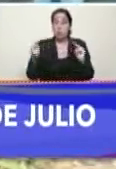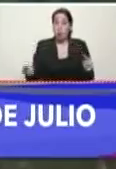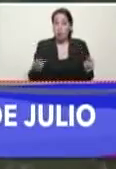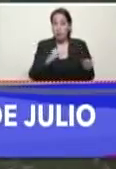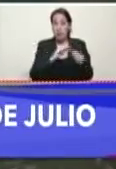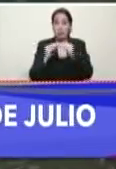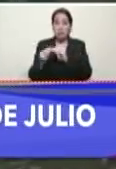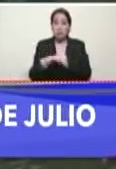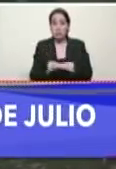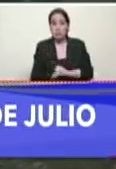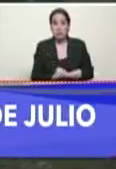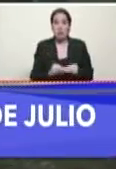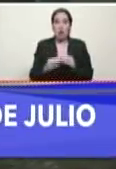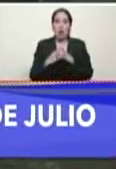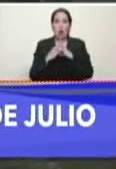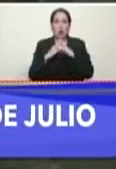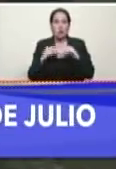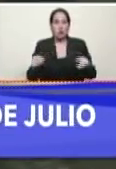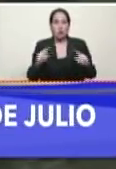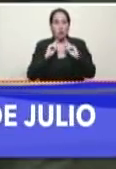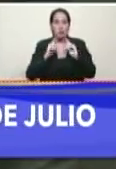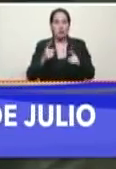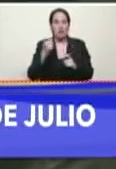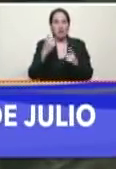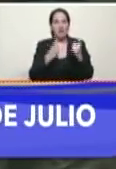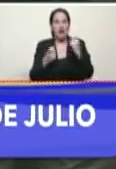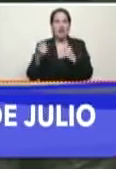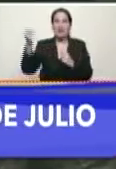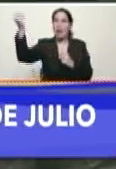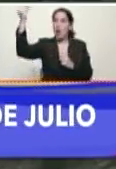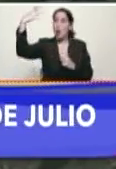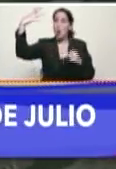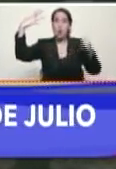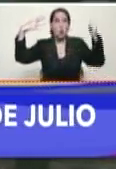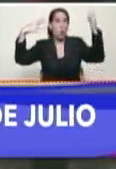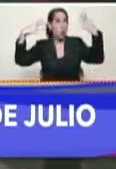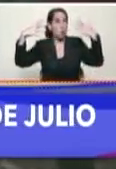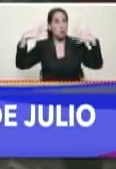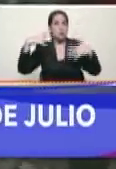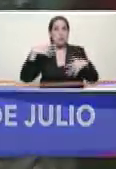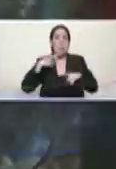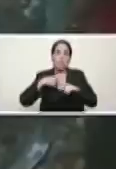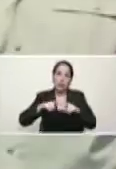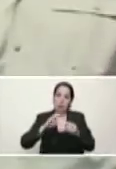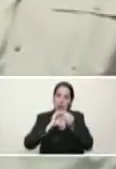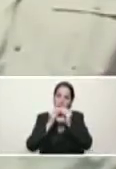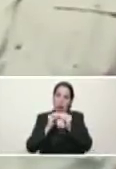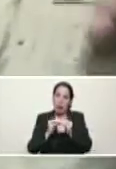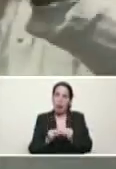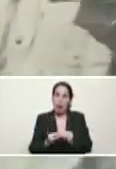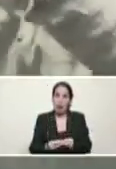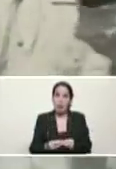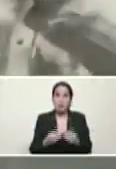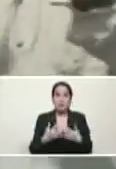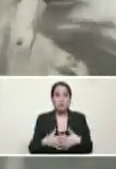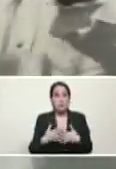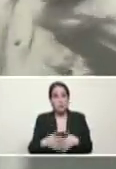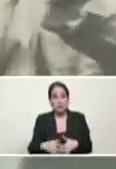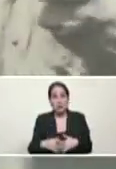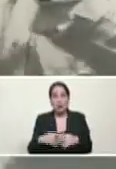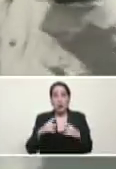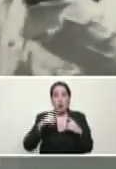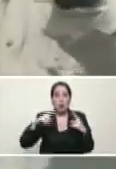avenidas de Santa Elena y estamos con el tema del alumbrado. Quiero también darle un saludo, si me lo permite, a la gente de Corpolé, porque Corpolé somos